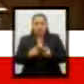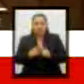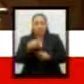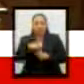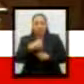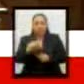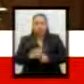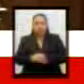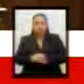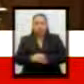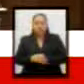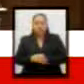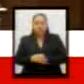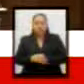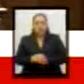verdad,